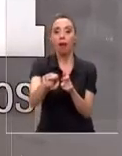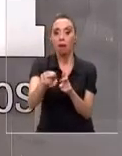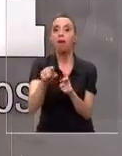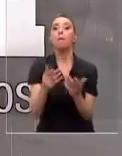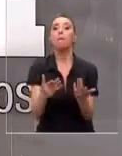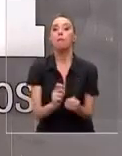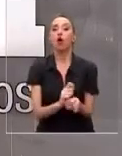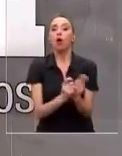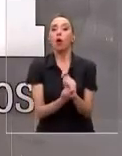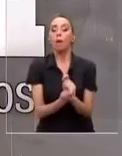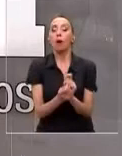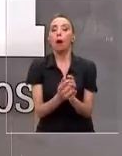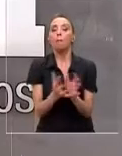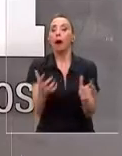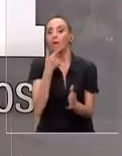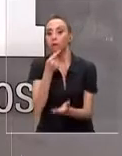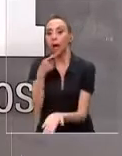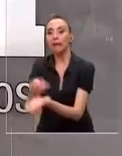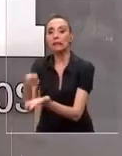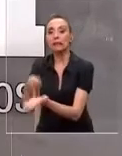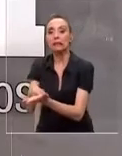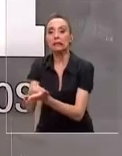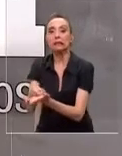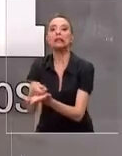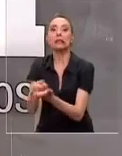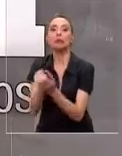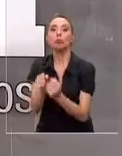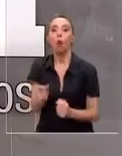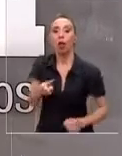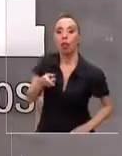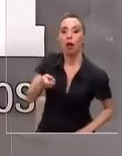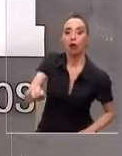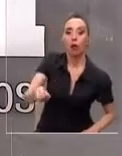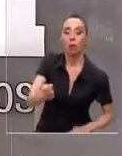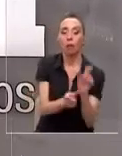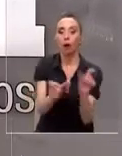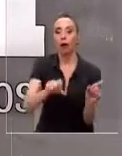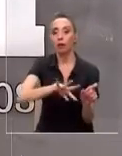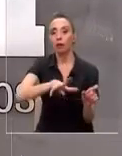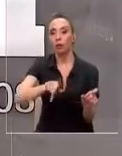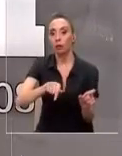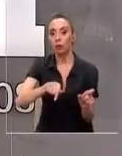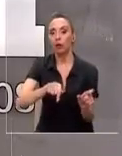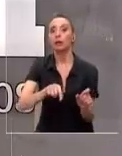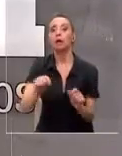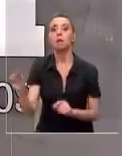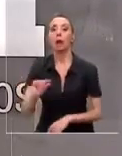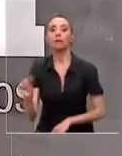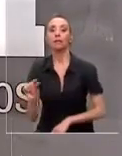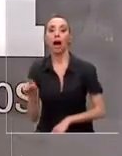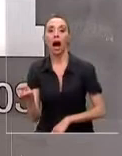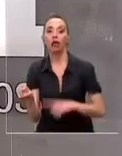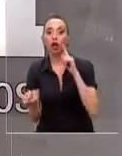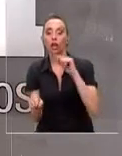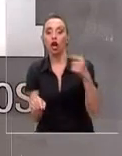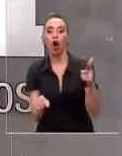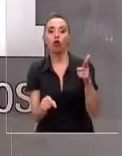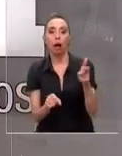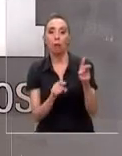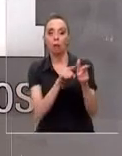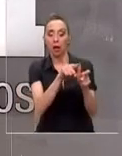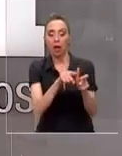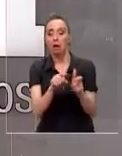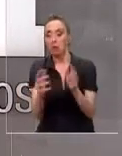de mayor acceso, de fácil acceso para los delincuentes, es de menor valor y obviamente con una